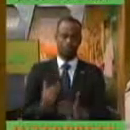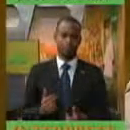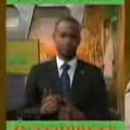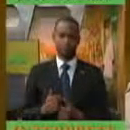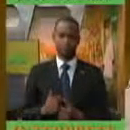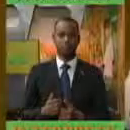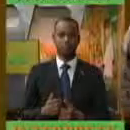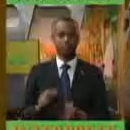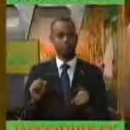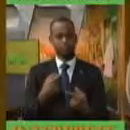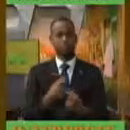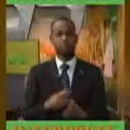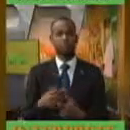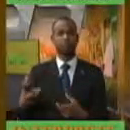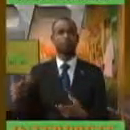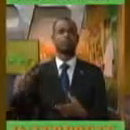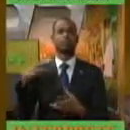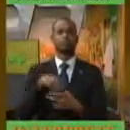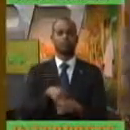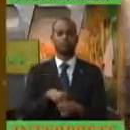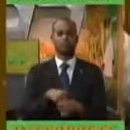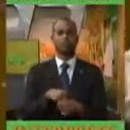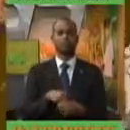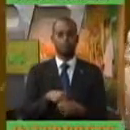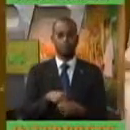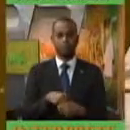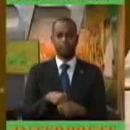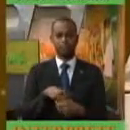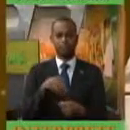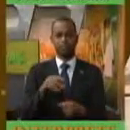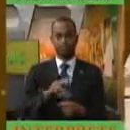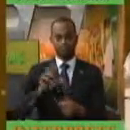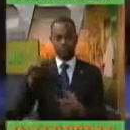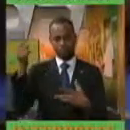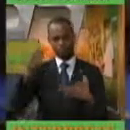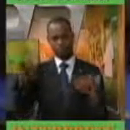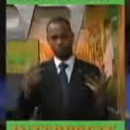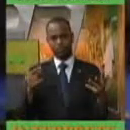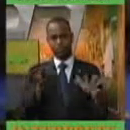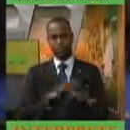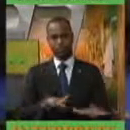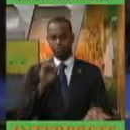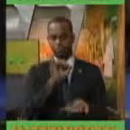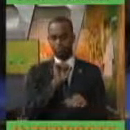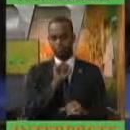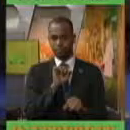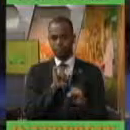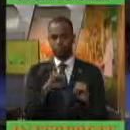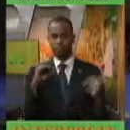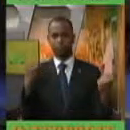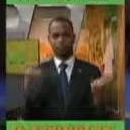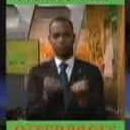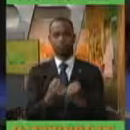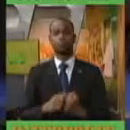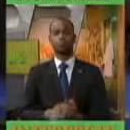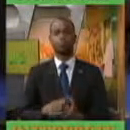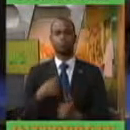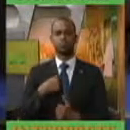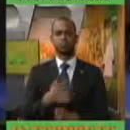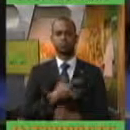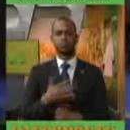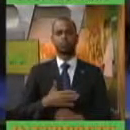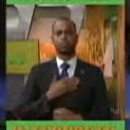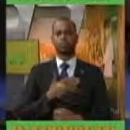con derechos todos, a participar en todos los aspectos de la sociedad. De manera que estoy